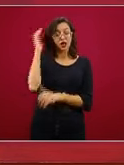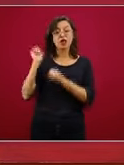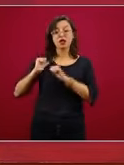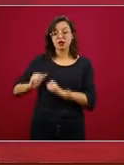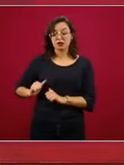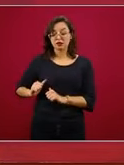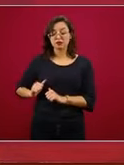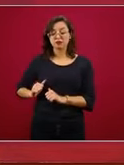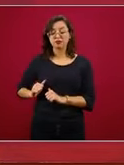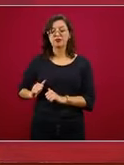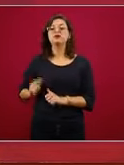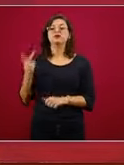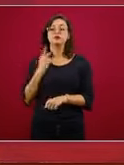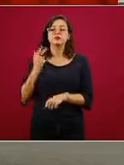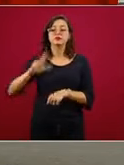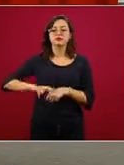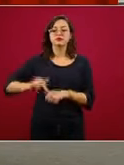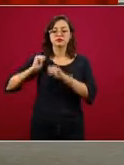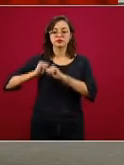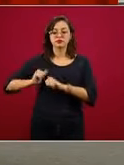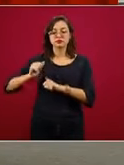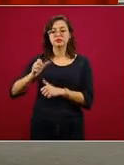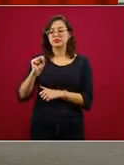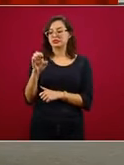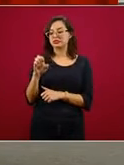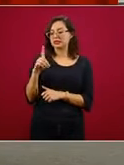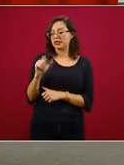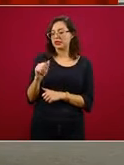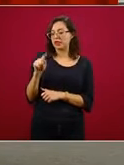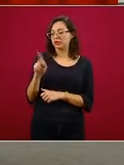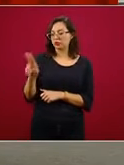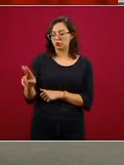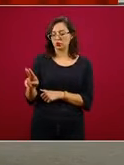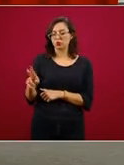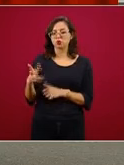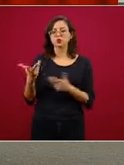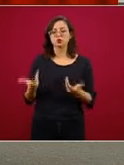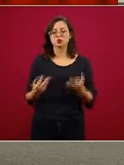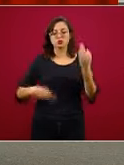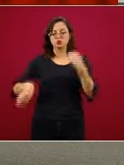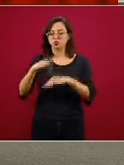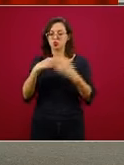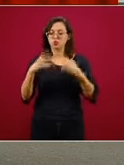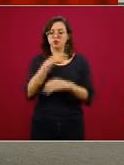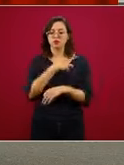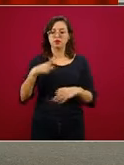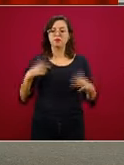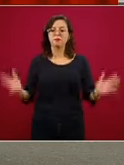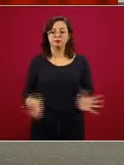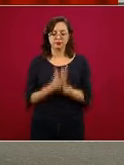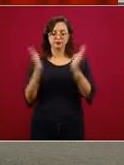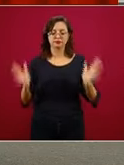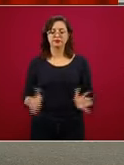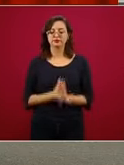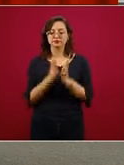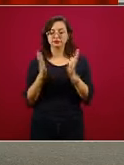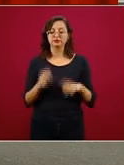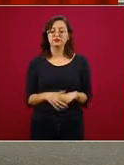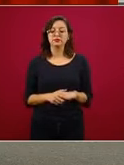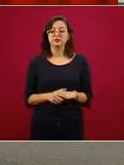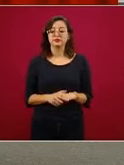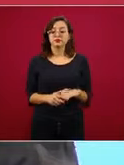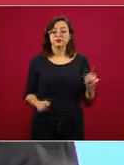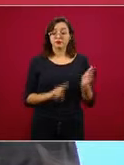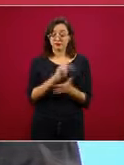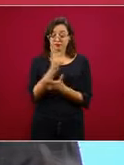Procuraduría Agraria, sectorizada a SEDATU. Pero todos tenemos que participar. Regresando a su pregunta, Arturo, para que este